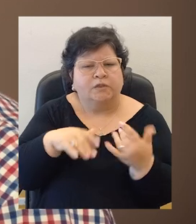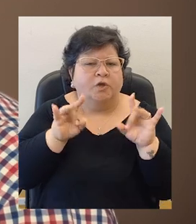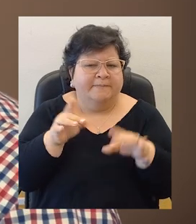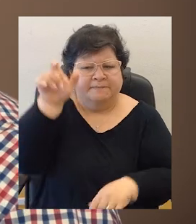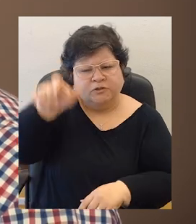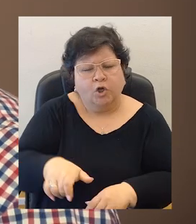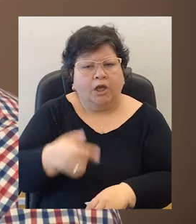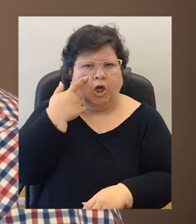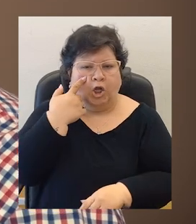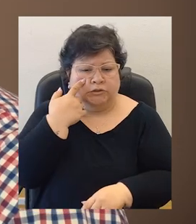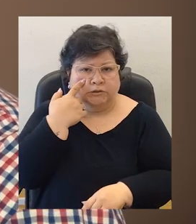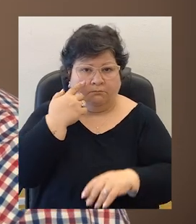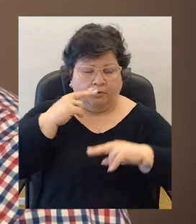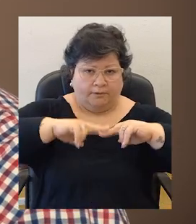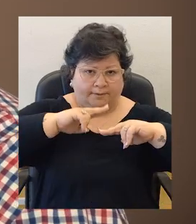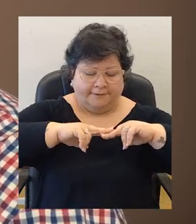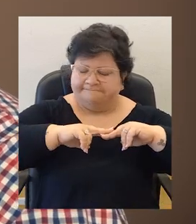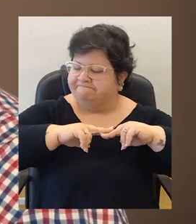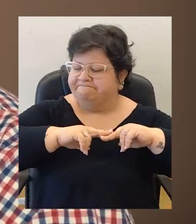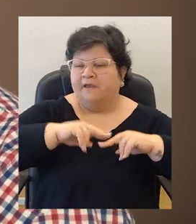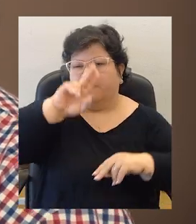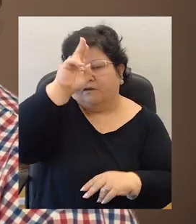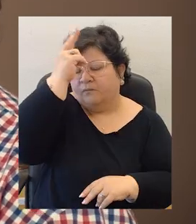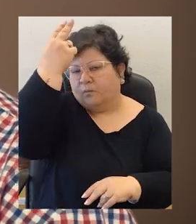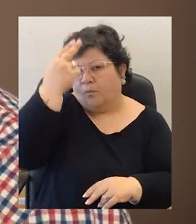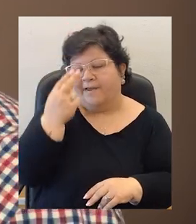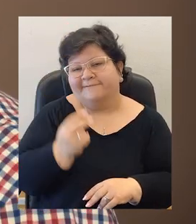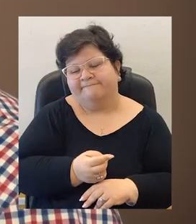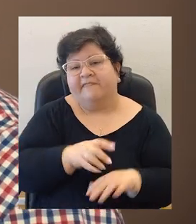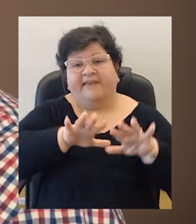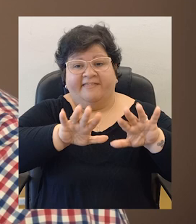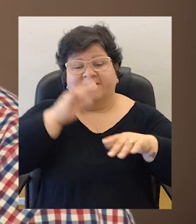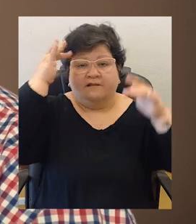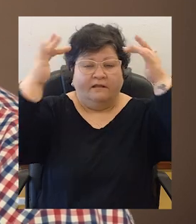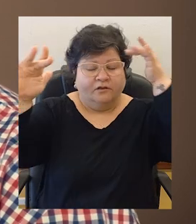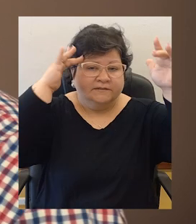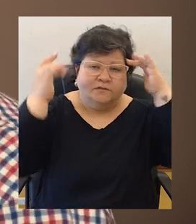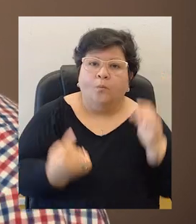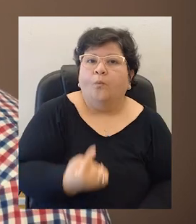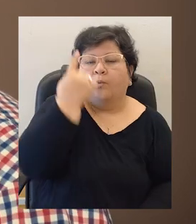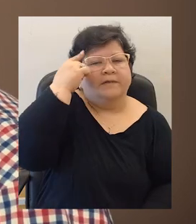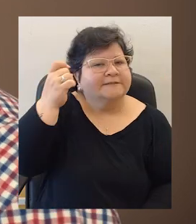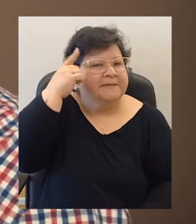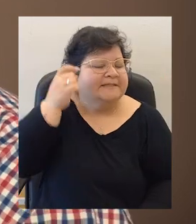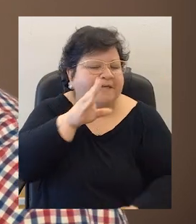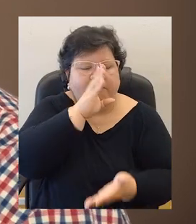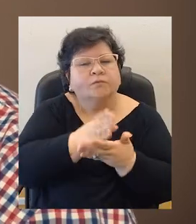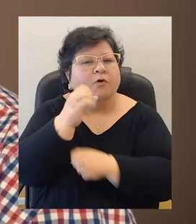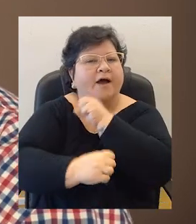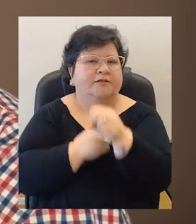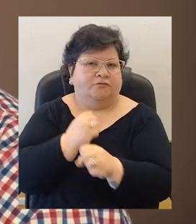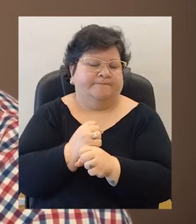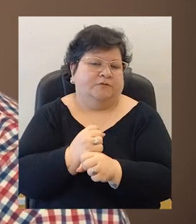internet es una práctica que en uruguay lo tienen una cada diez adolescentes al menos en el último año son los